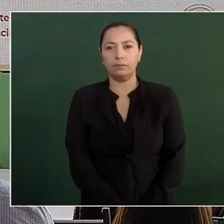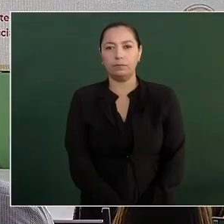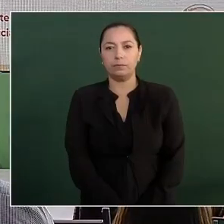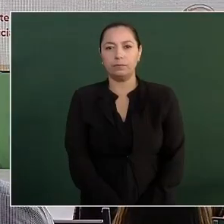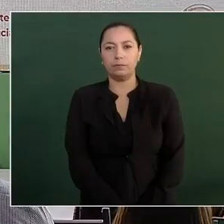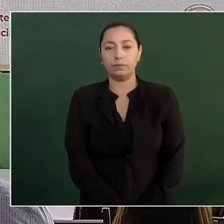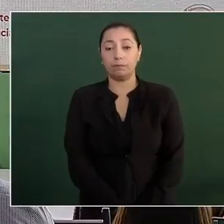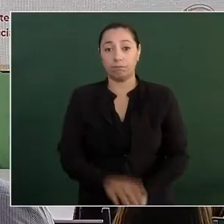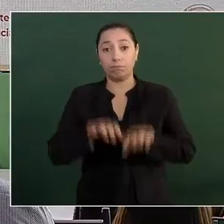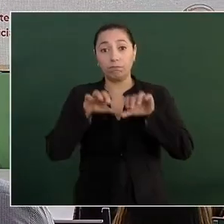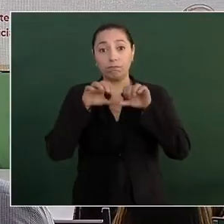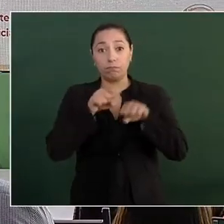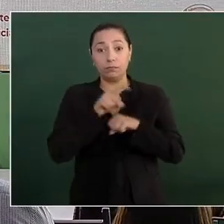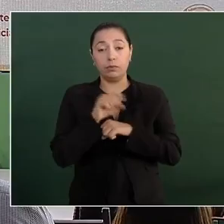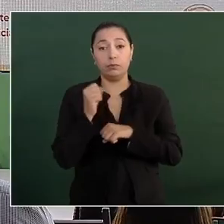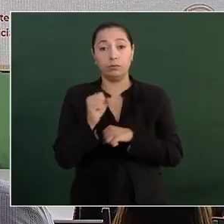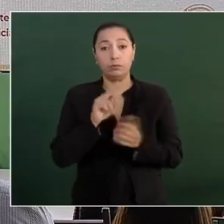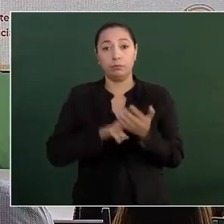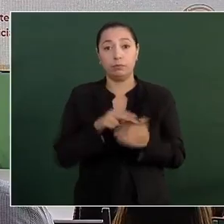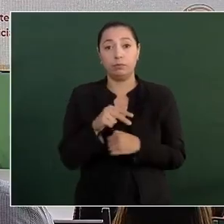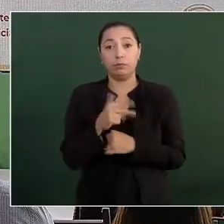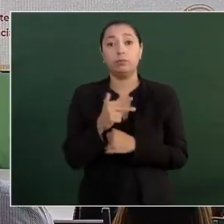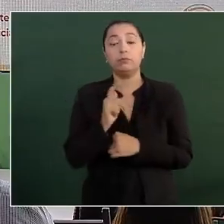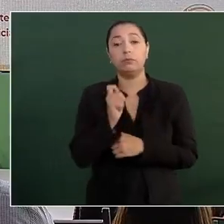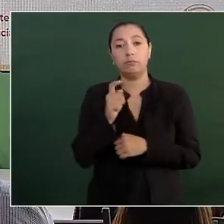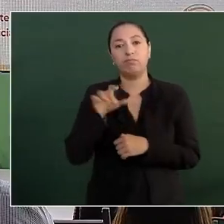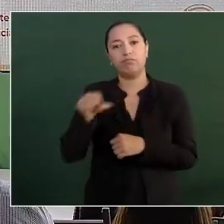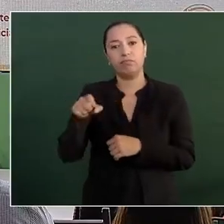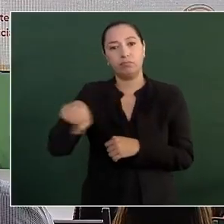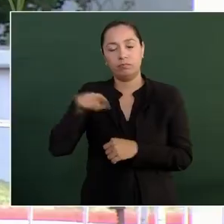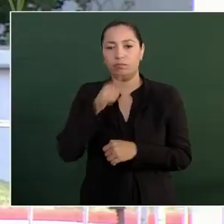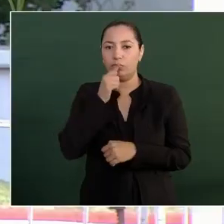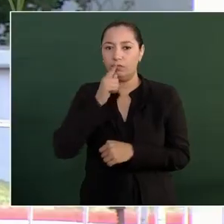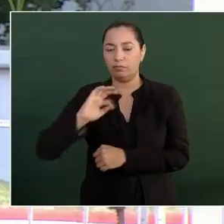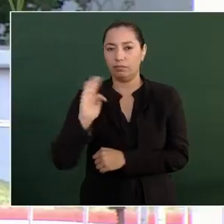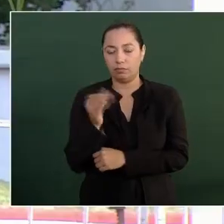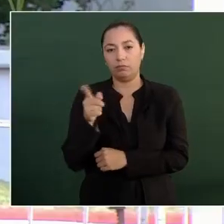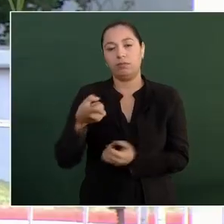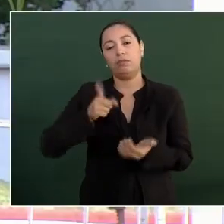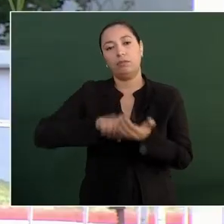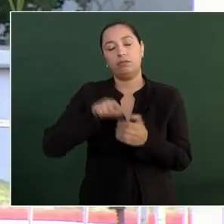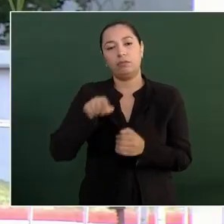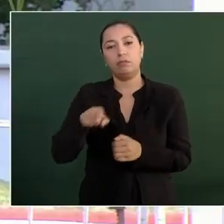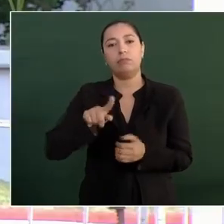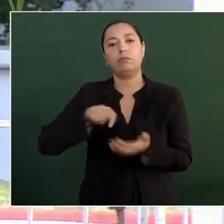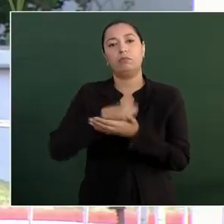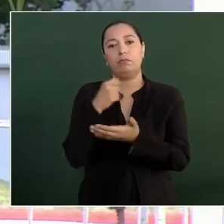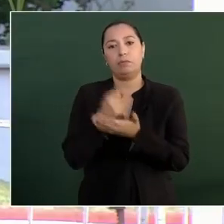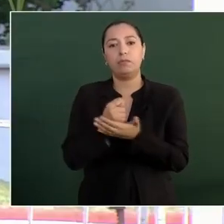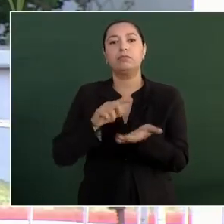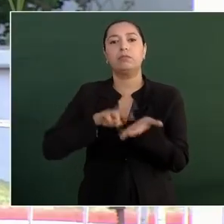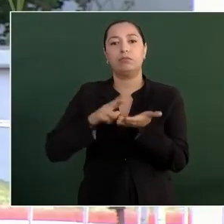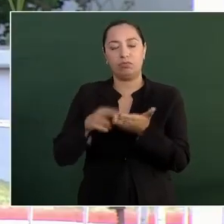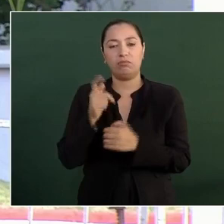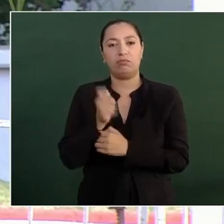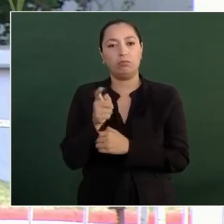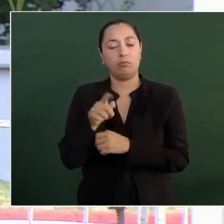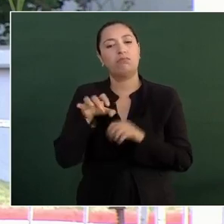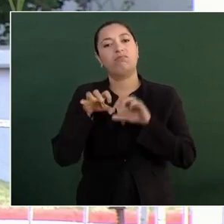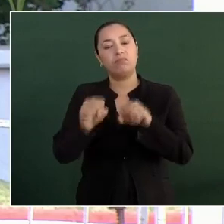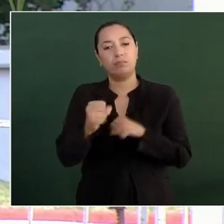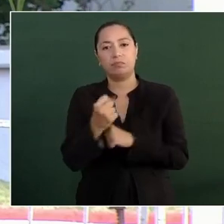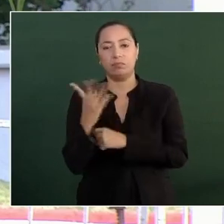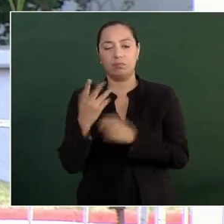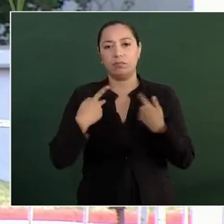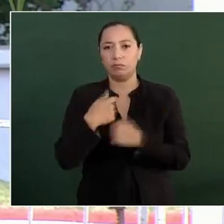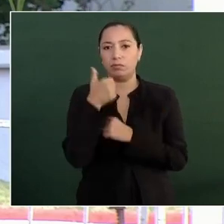septiembre del 2013 por integrantes de la entonces Policía Federal en Reynosa, Tamaulipas, quienes se percatan de que los hoy sentenciados portaban